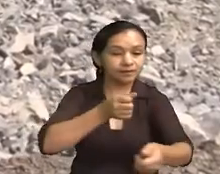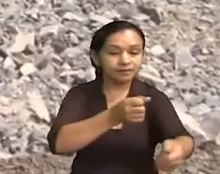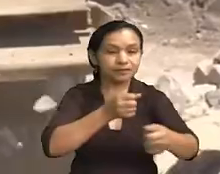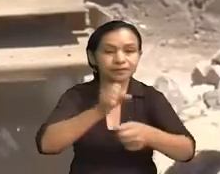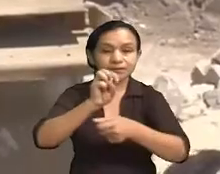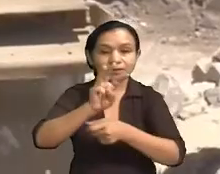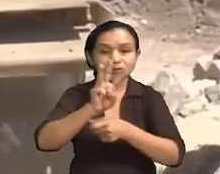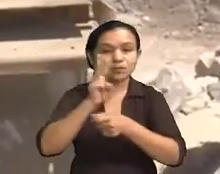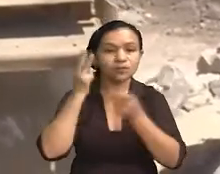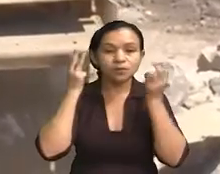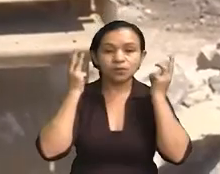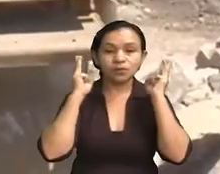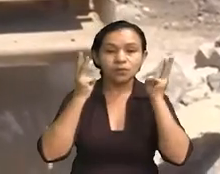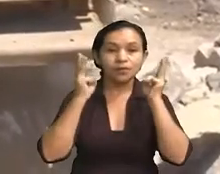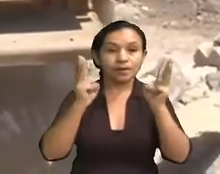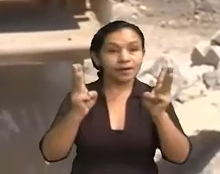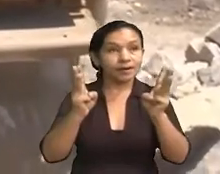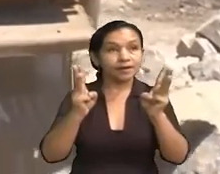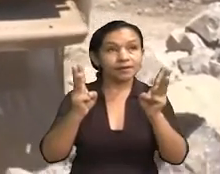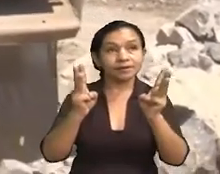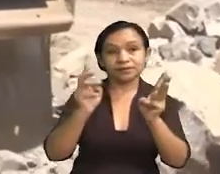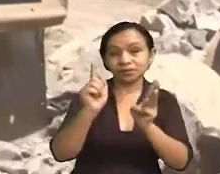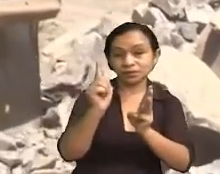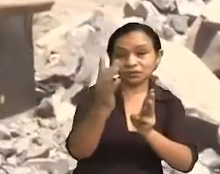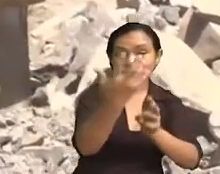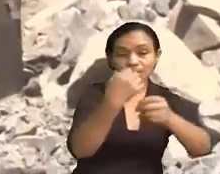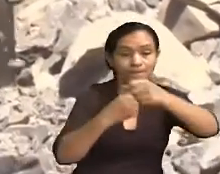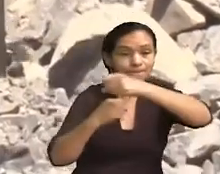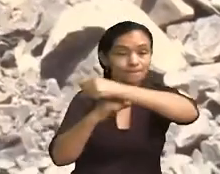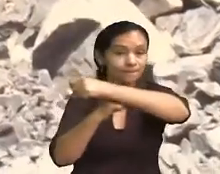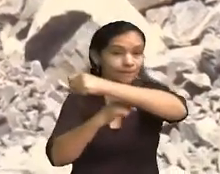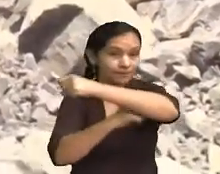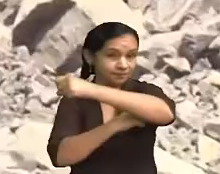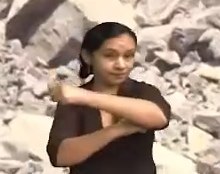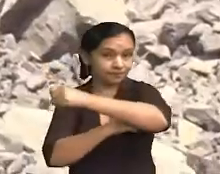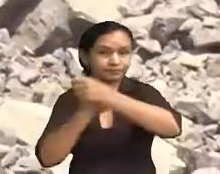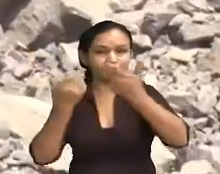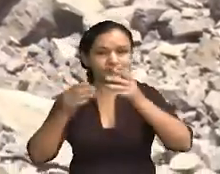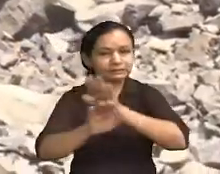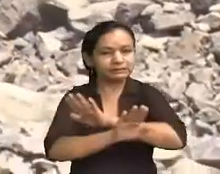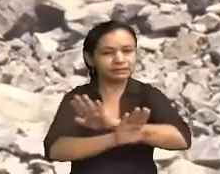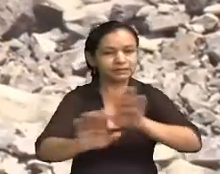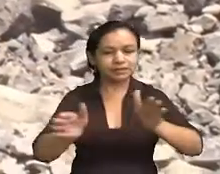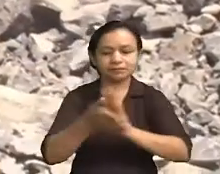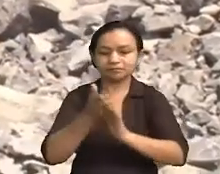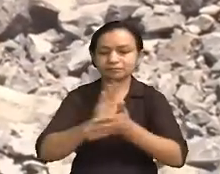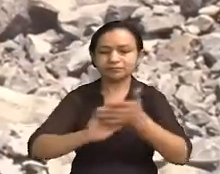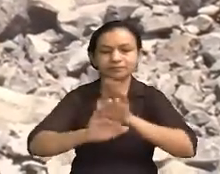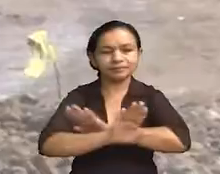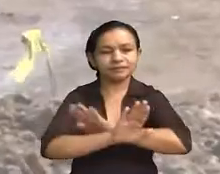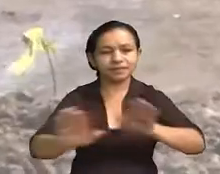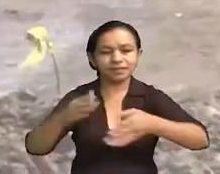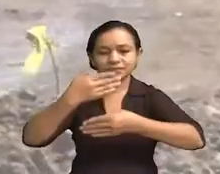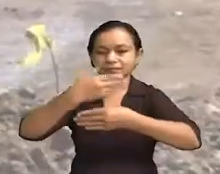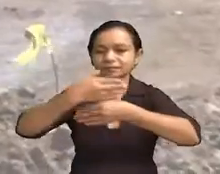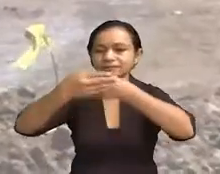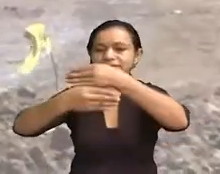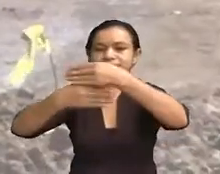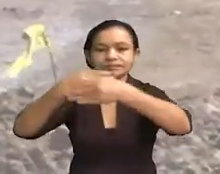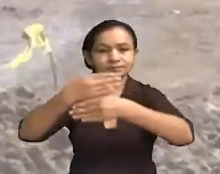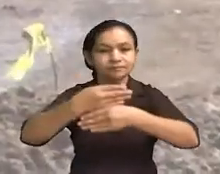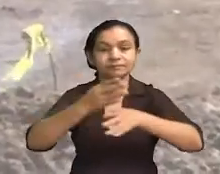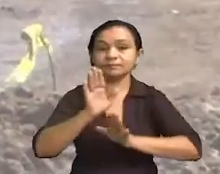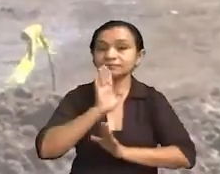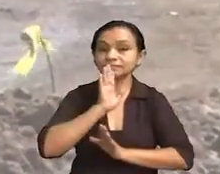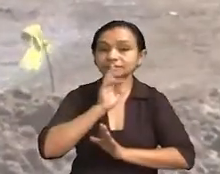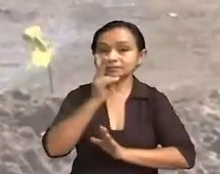Guaslala, ¿verdad? Todos esos puentes están concluidos. Pero además, te hablé